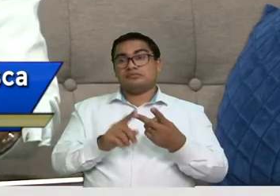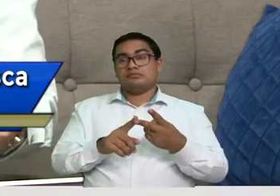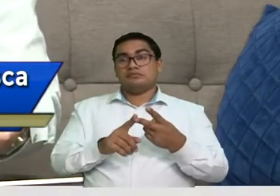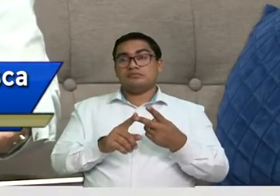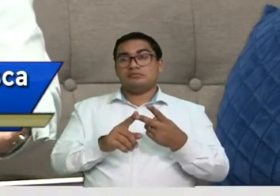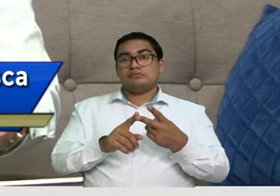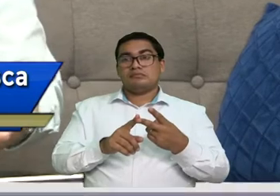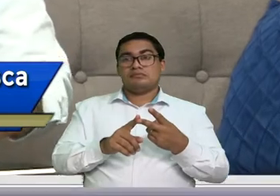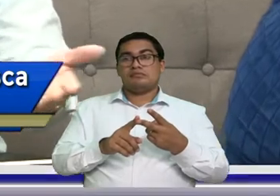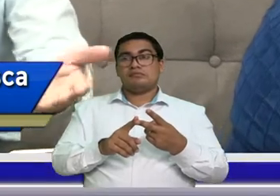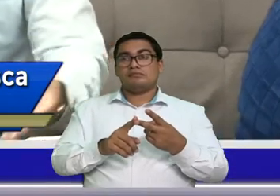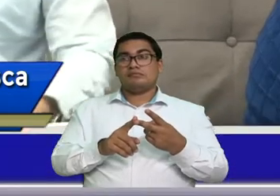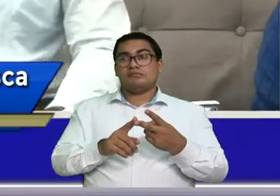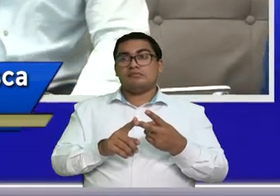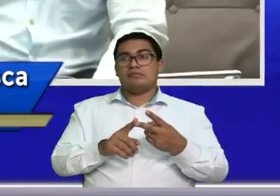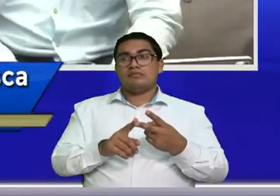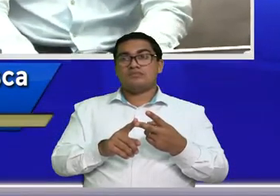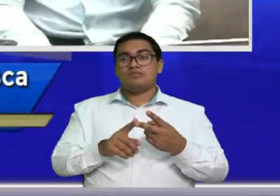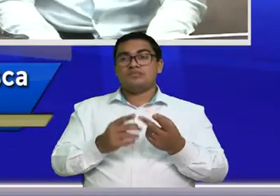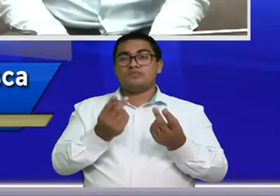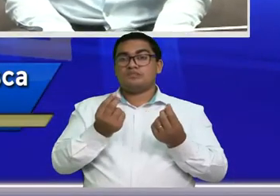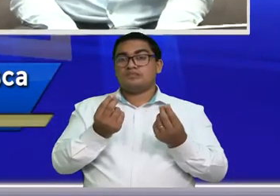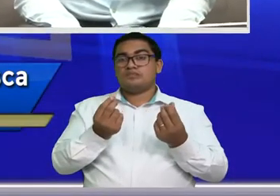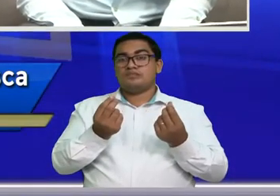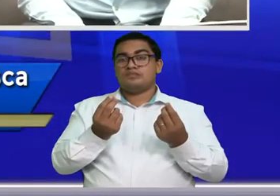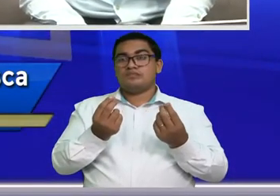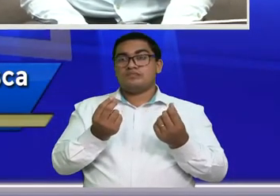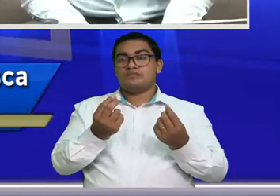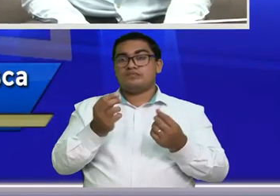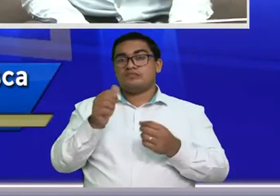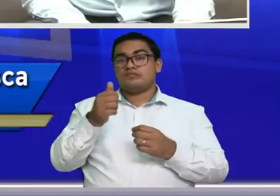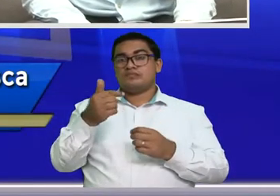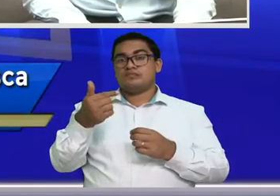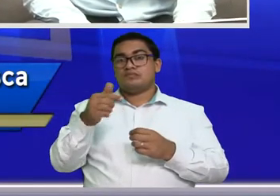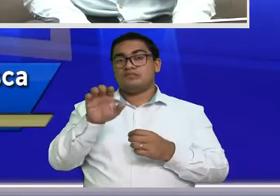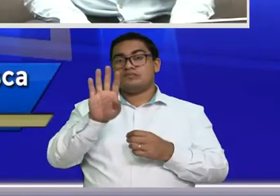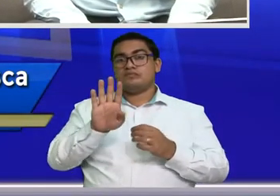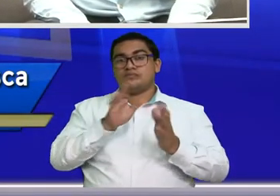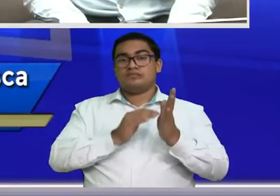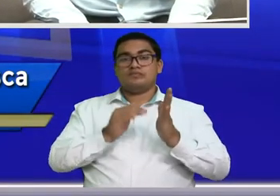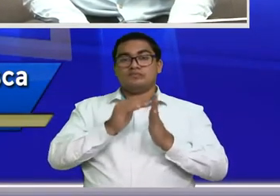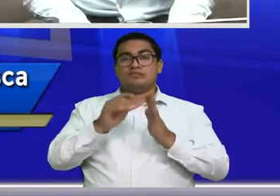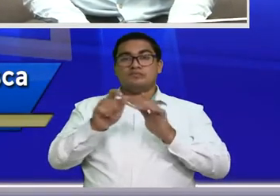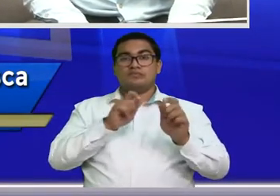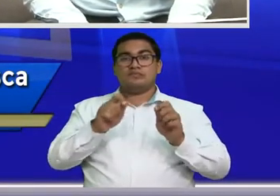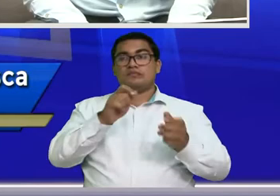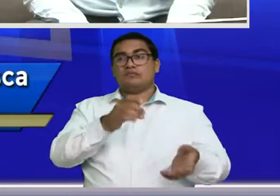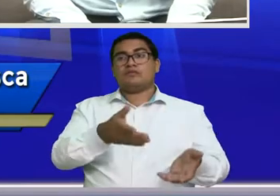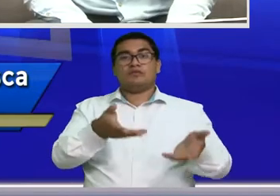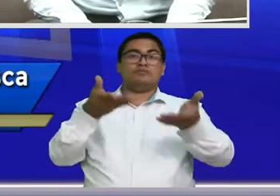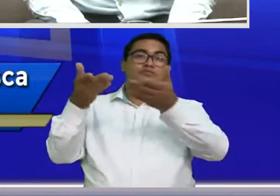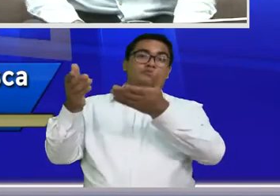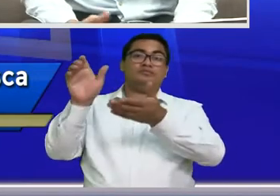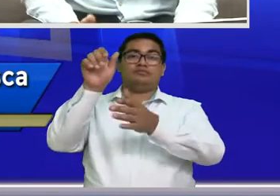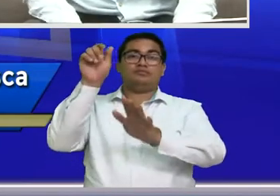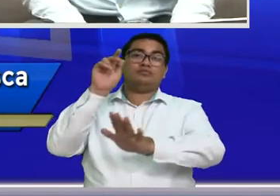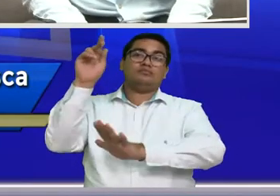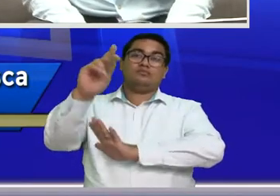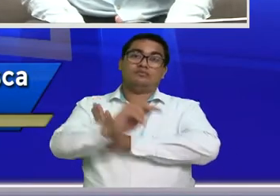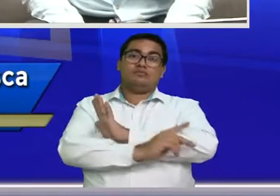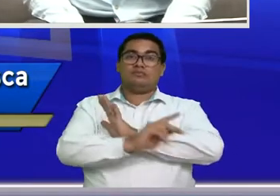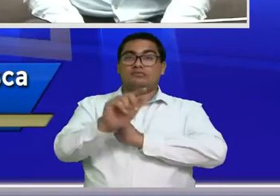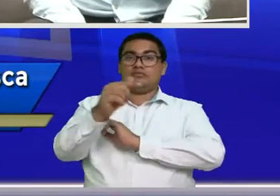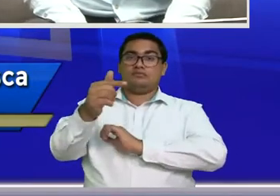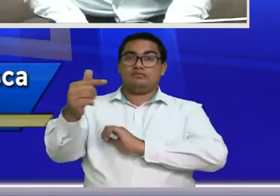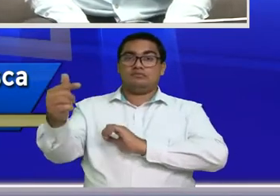unas exportaciones en valor de casi 74 millones de dólares y llevamos arriba de los 77